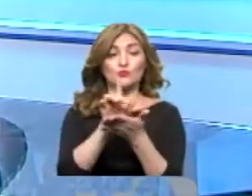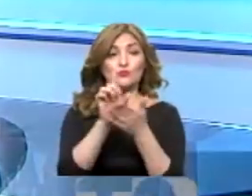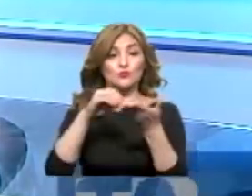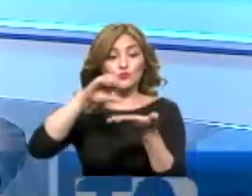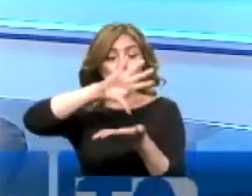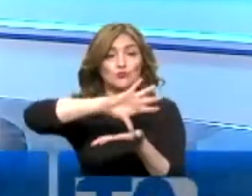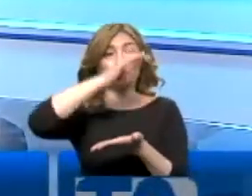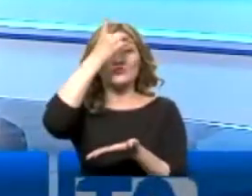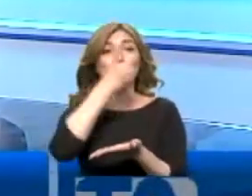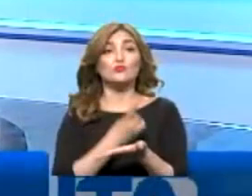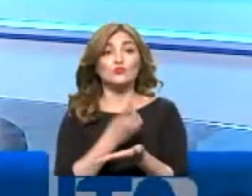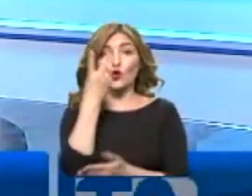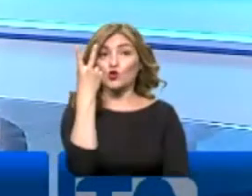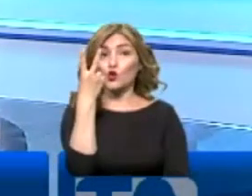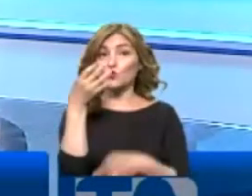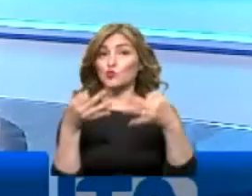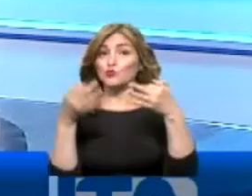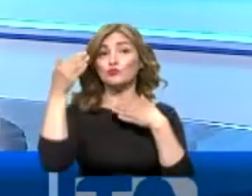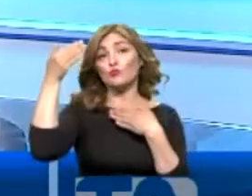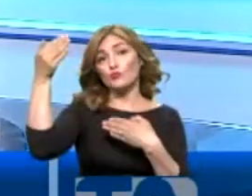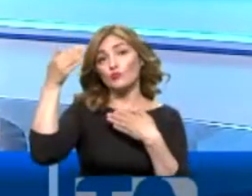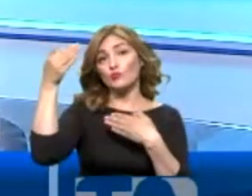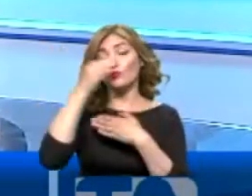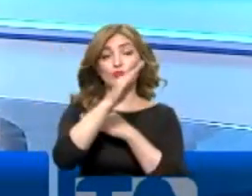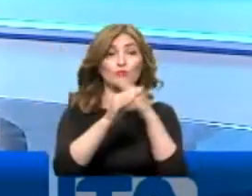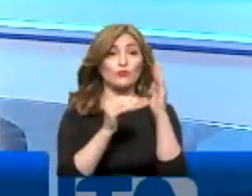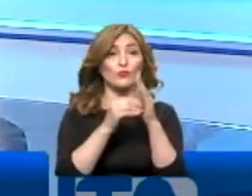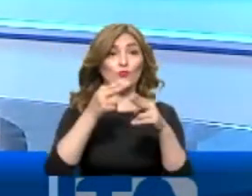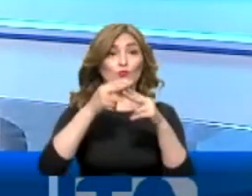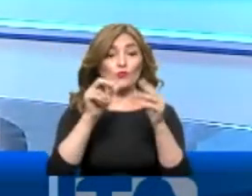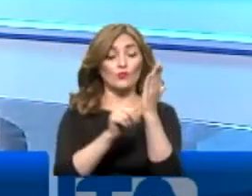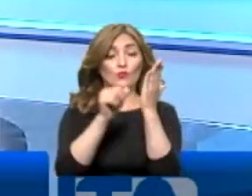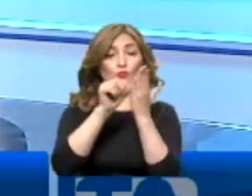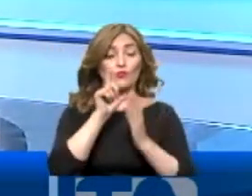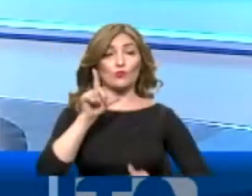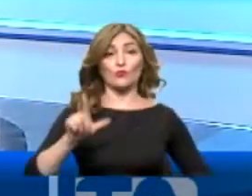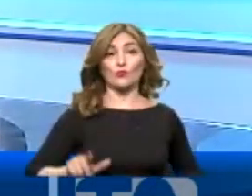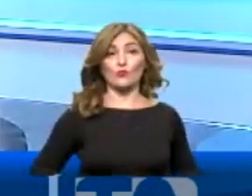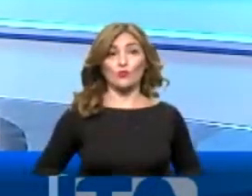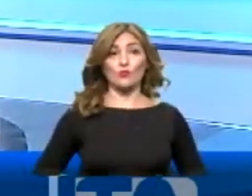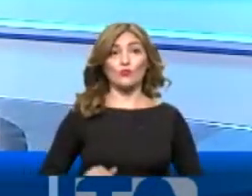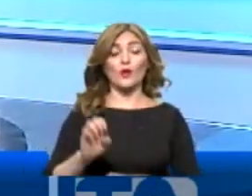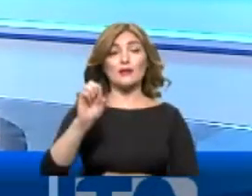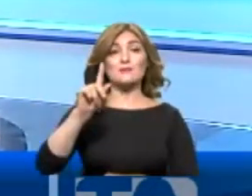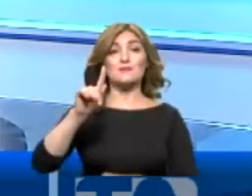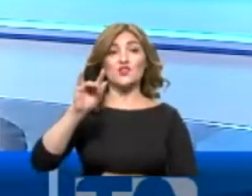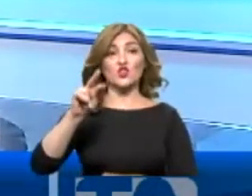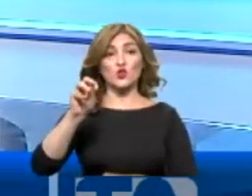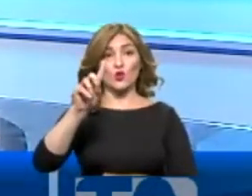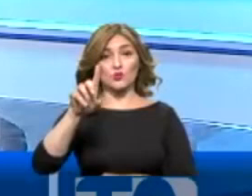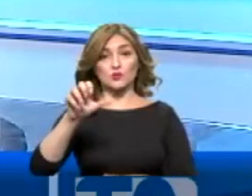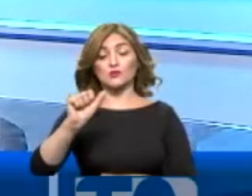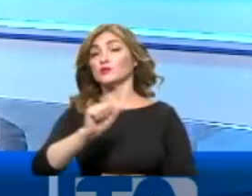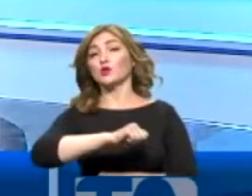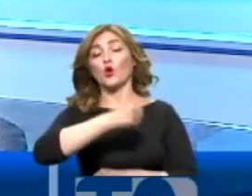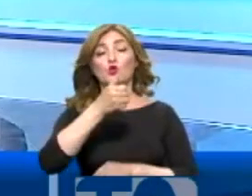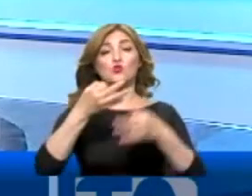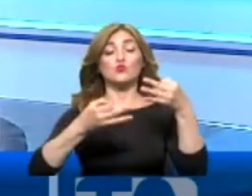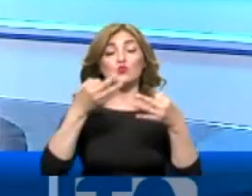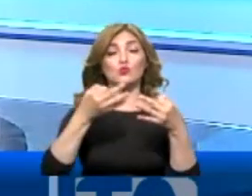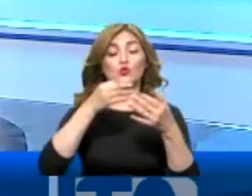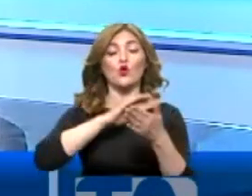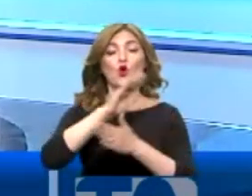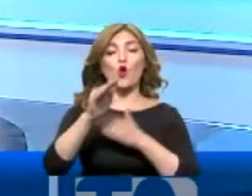Asamblea Nacional resolverá dos juicios políticos, uno en contra de la ex ministra de Salud, Verónica Espinosa, y el otro en contra de los miembros del Consejo